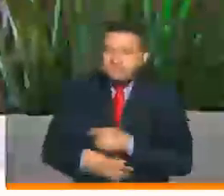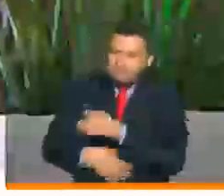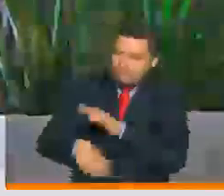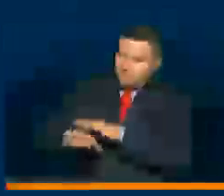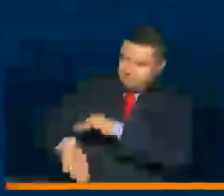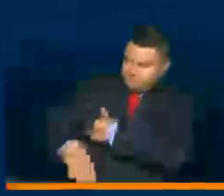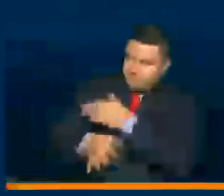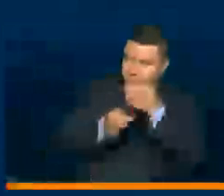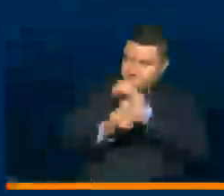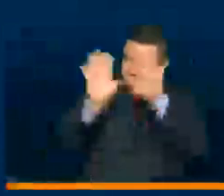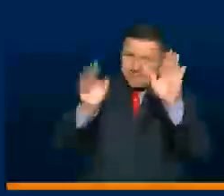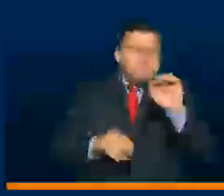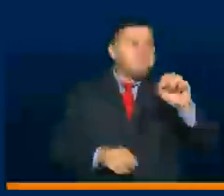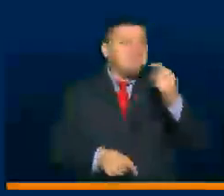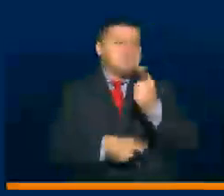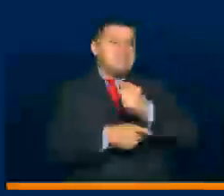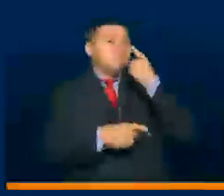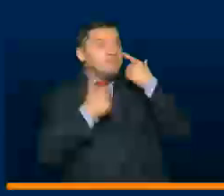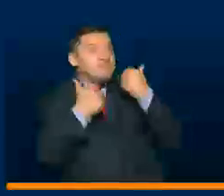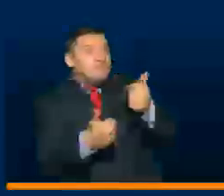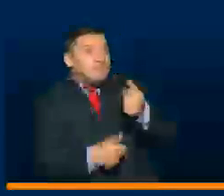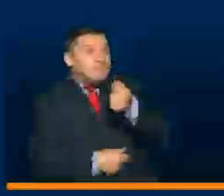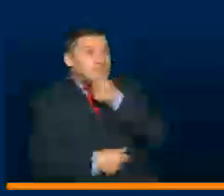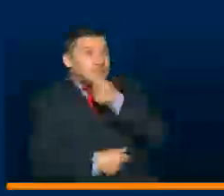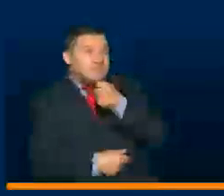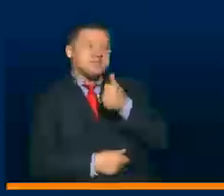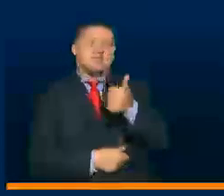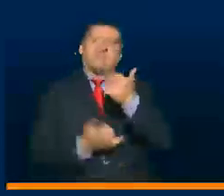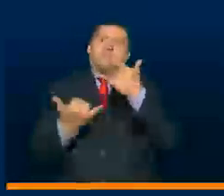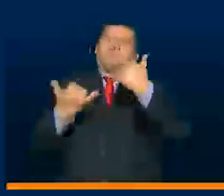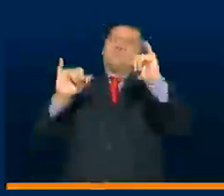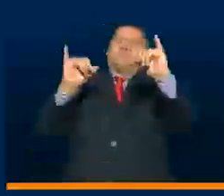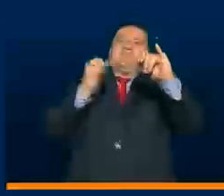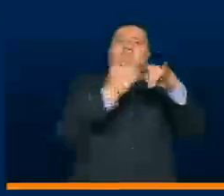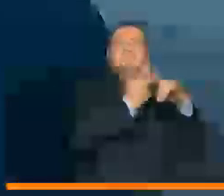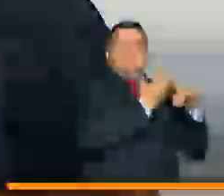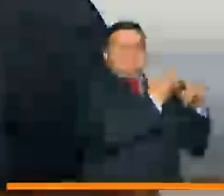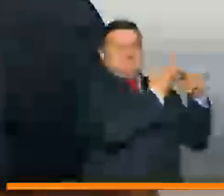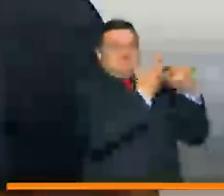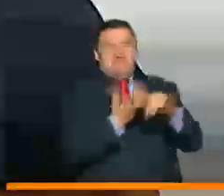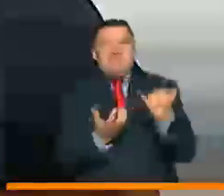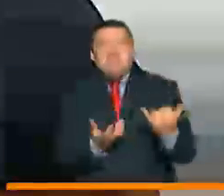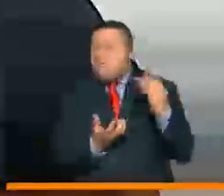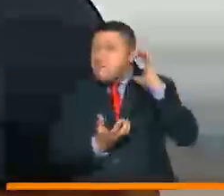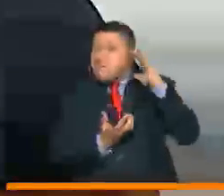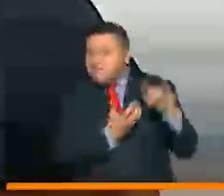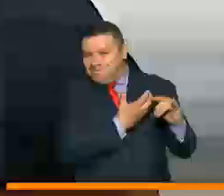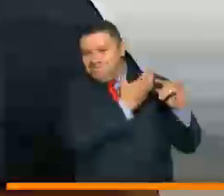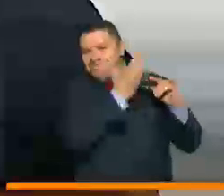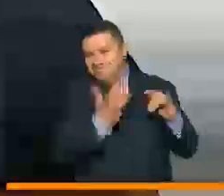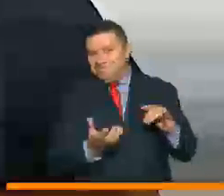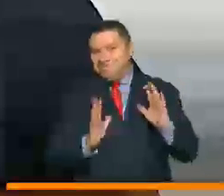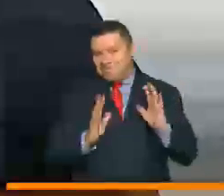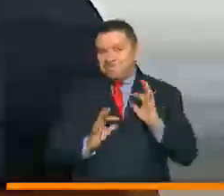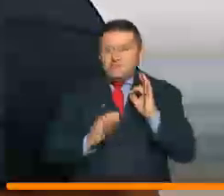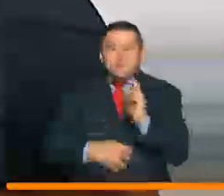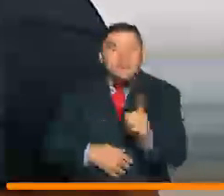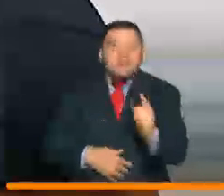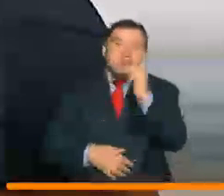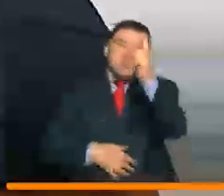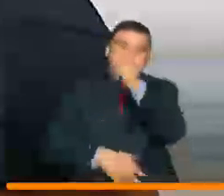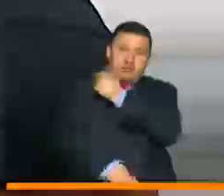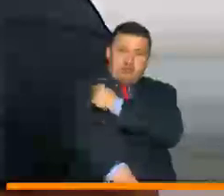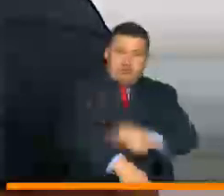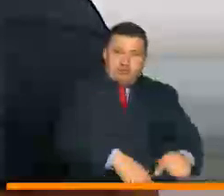eso, ministro Fernando. Presidente, es una excelente noticia. Como usted dice, ya llegó el avión en este momento. Demos un millón de vacunas